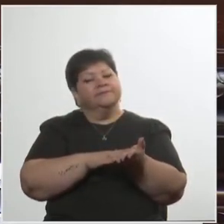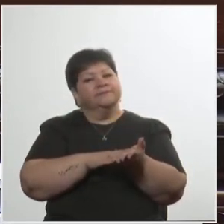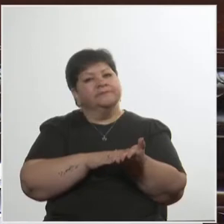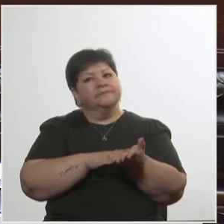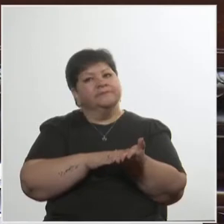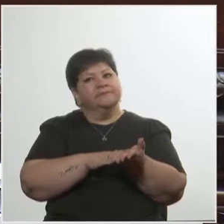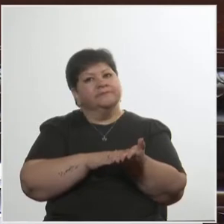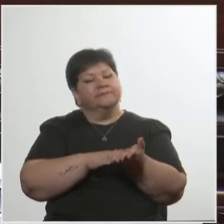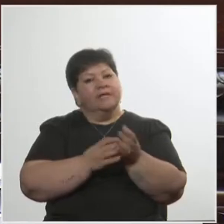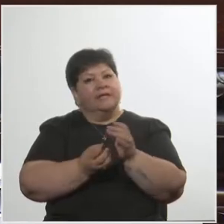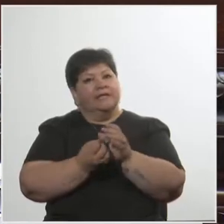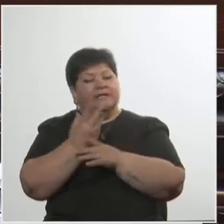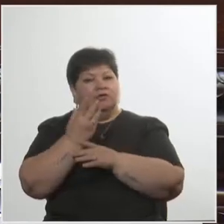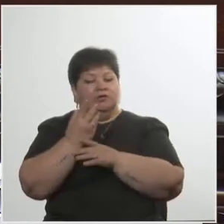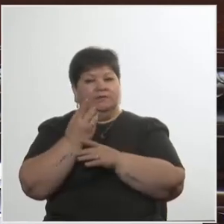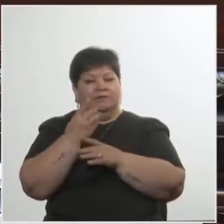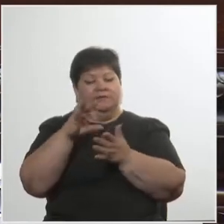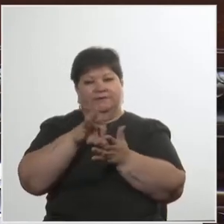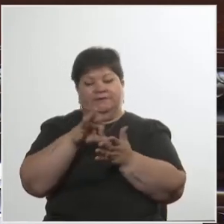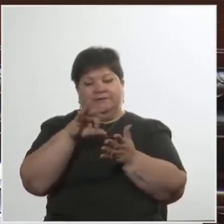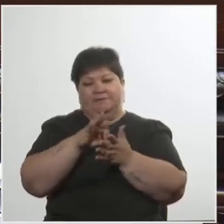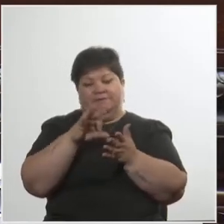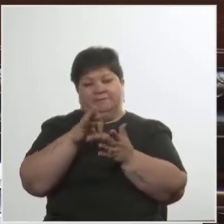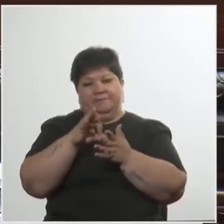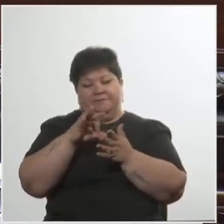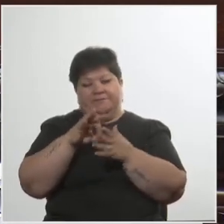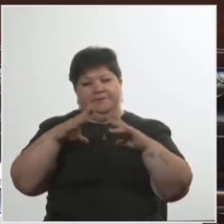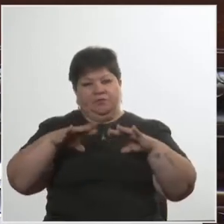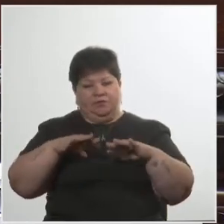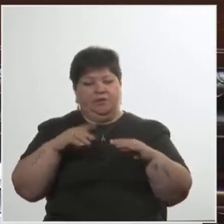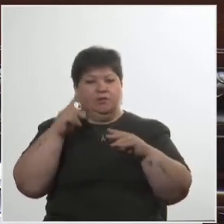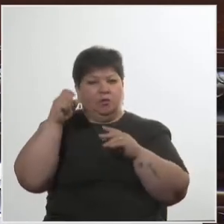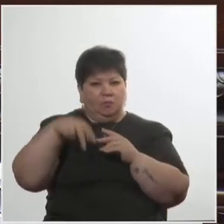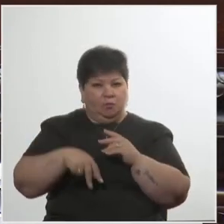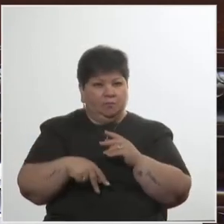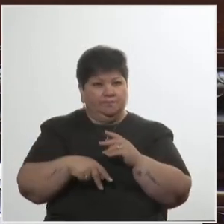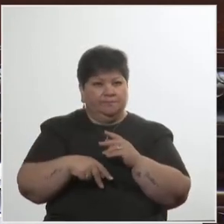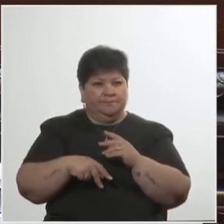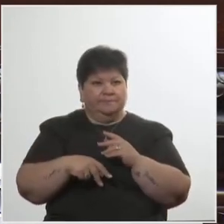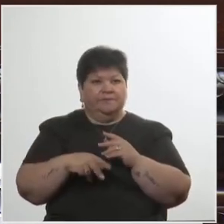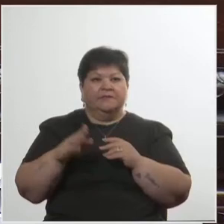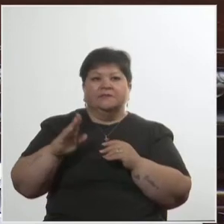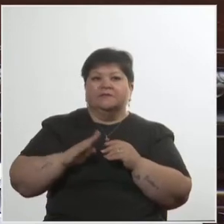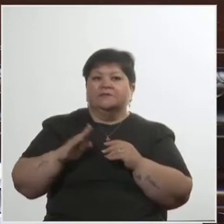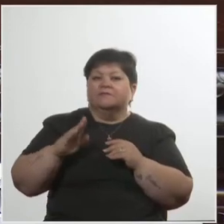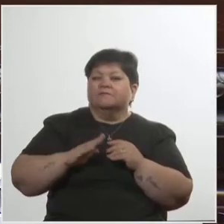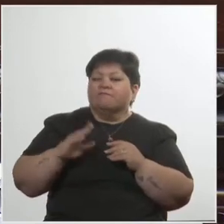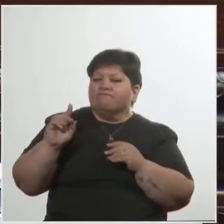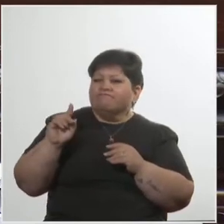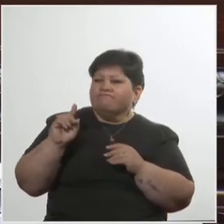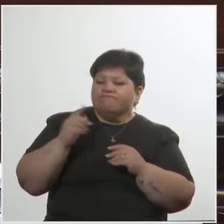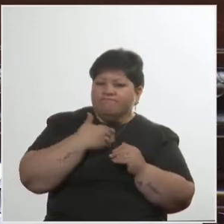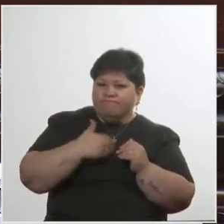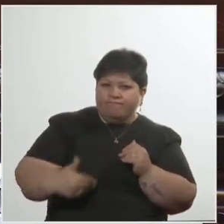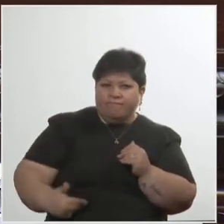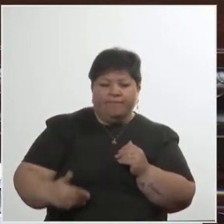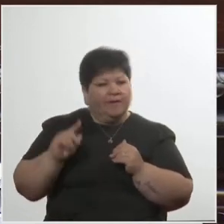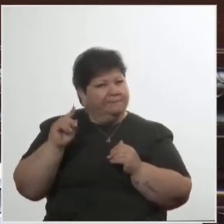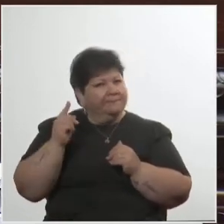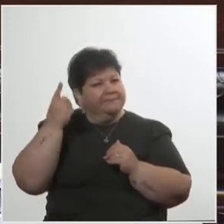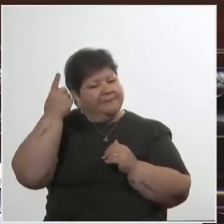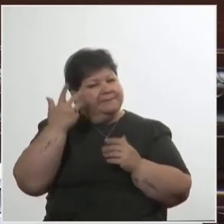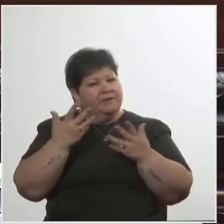la creación del sistema provisional común es así bien señora presidenta lo primero que